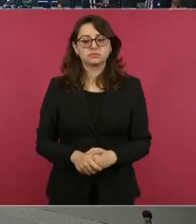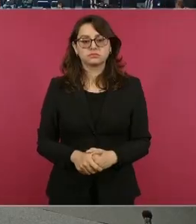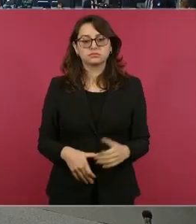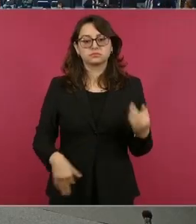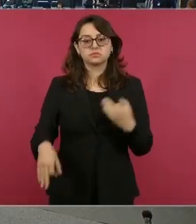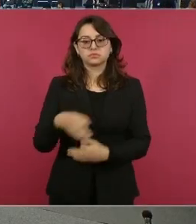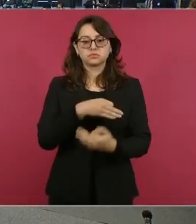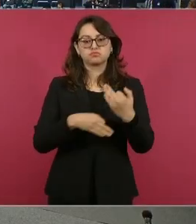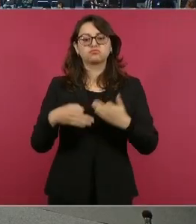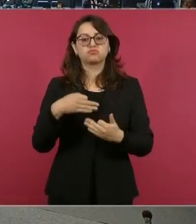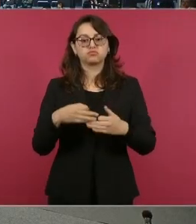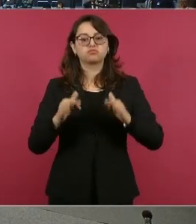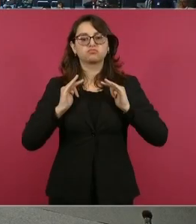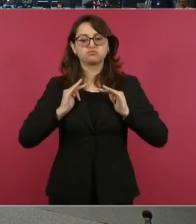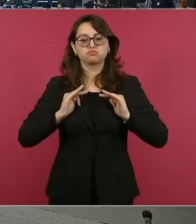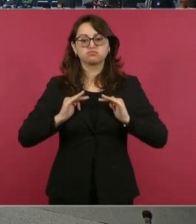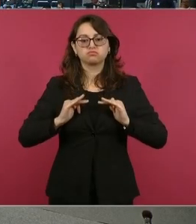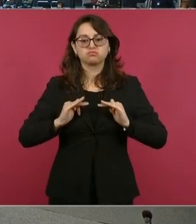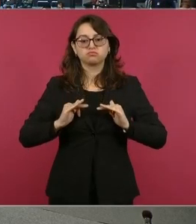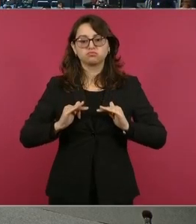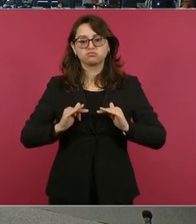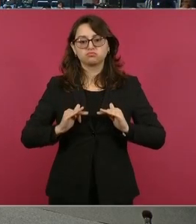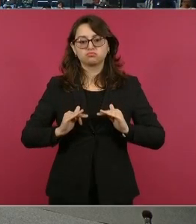todo está bastante tranquilo.